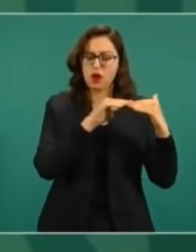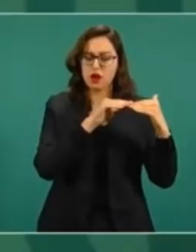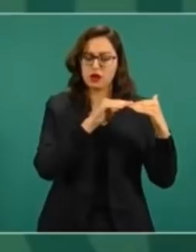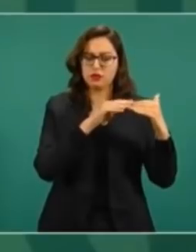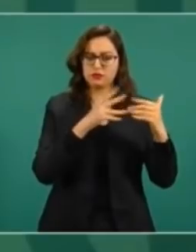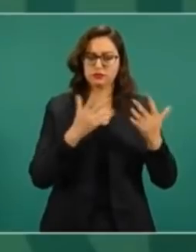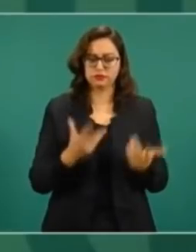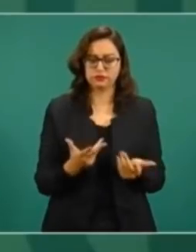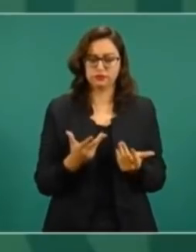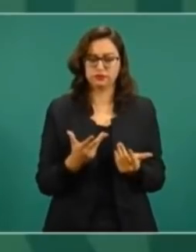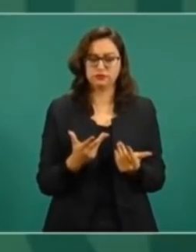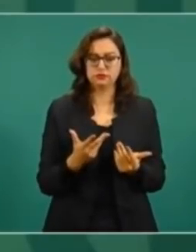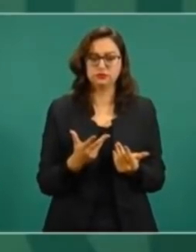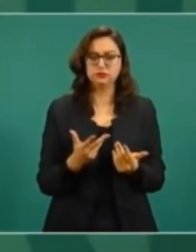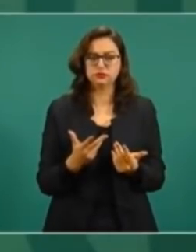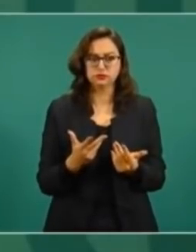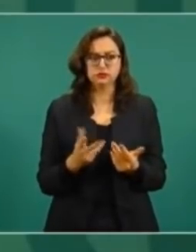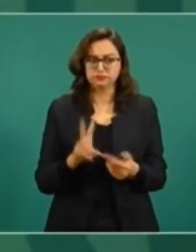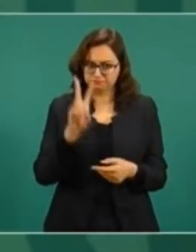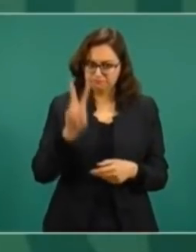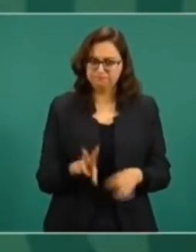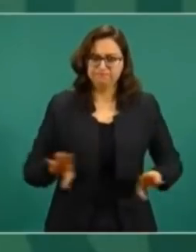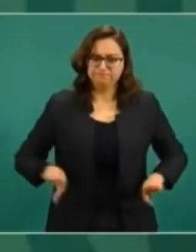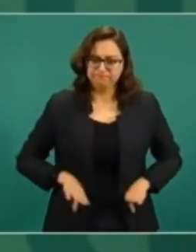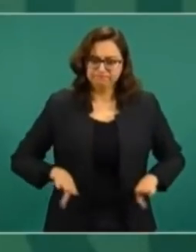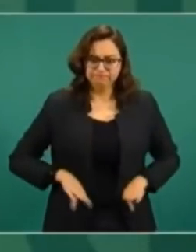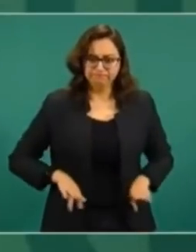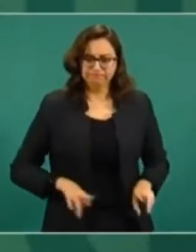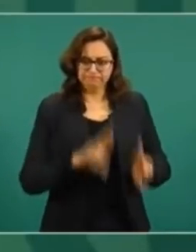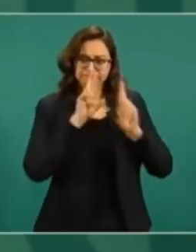principio o criterio de respeto mutuo.